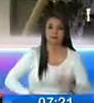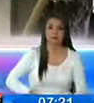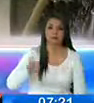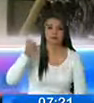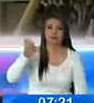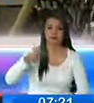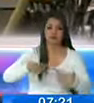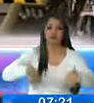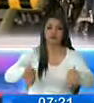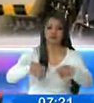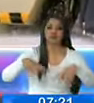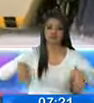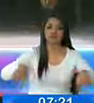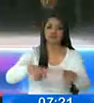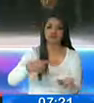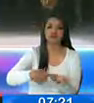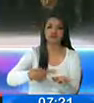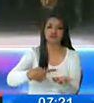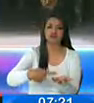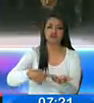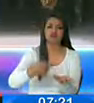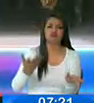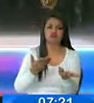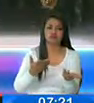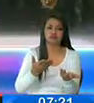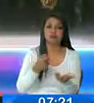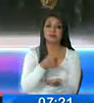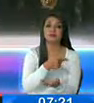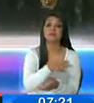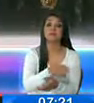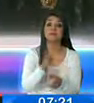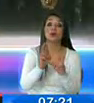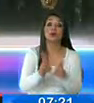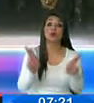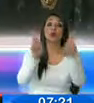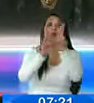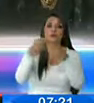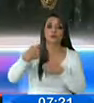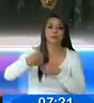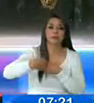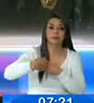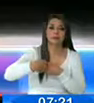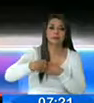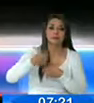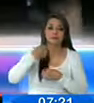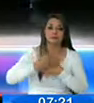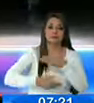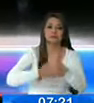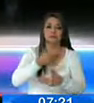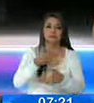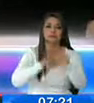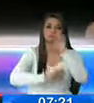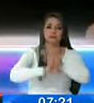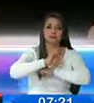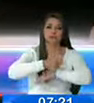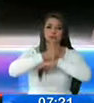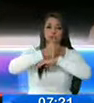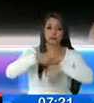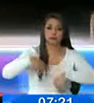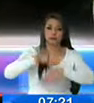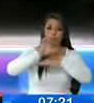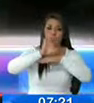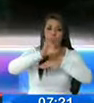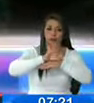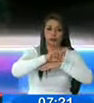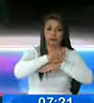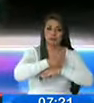centro de la conversación se habría enfocado en la participación de la Organización de las Naciones Unidas para el proceso de evaluación de las autoridades que debe designar